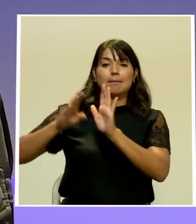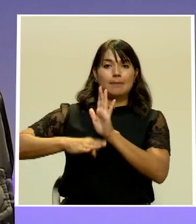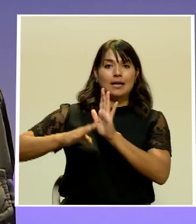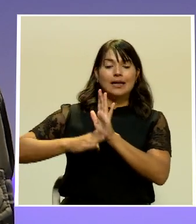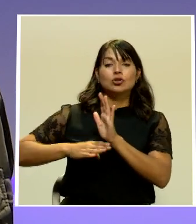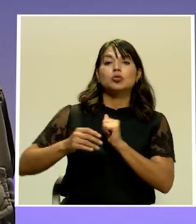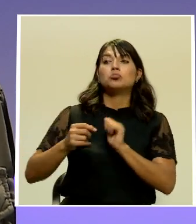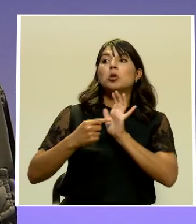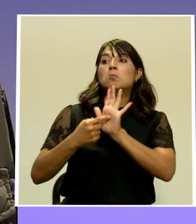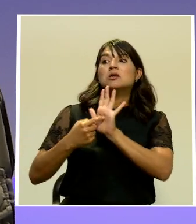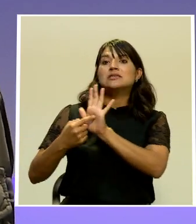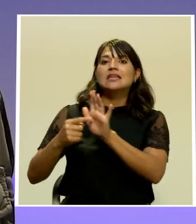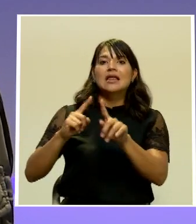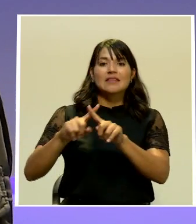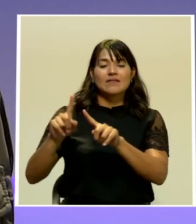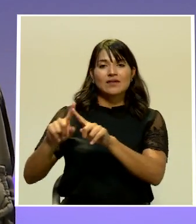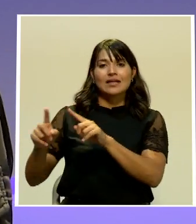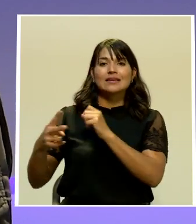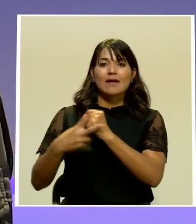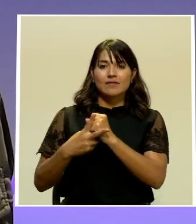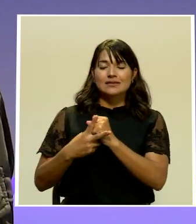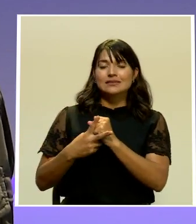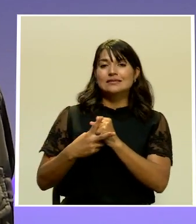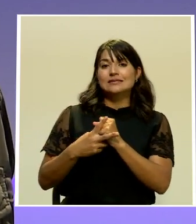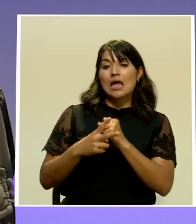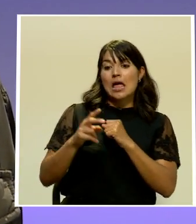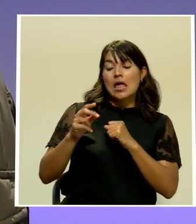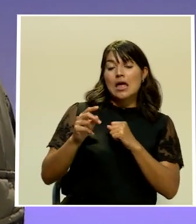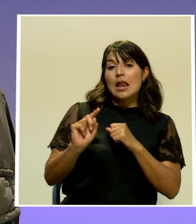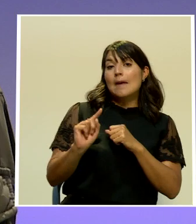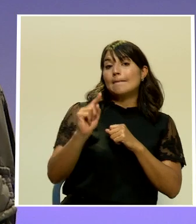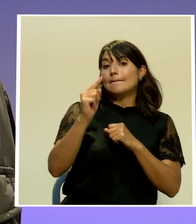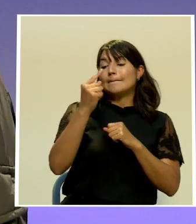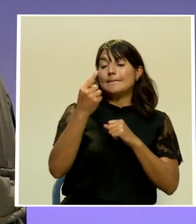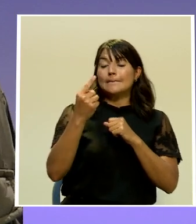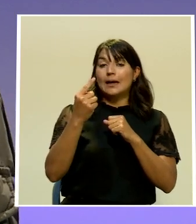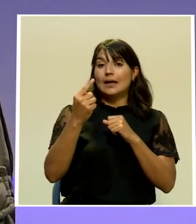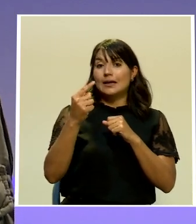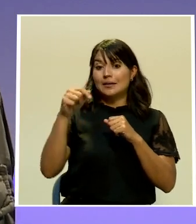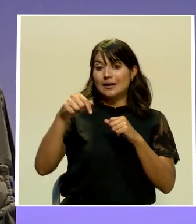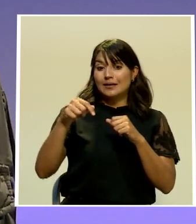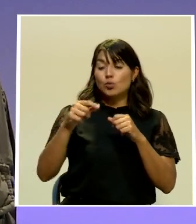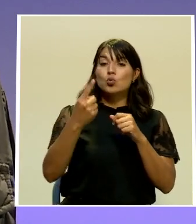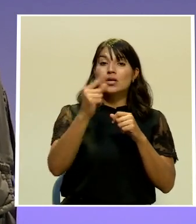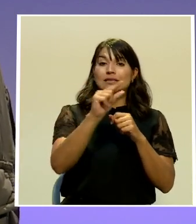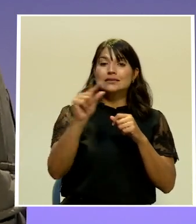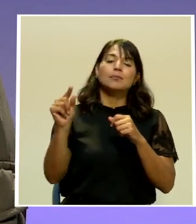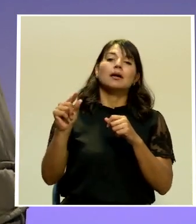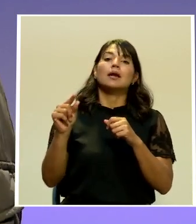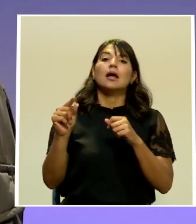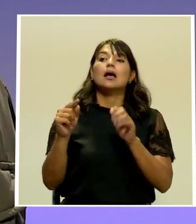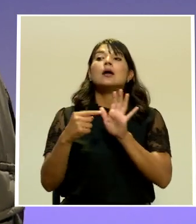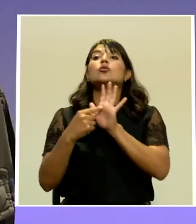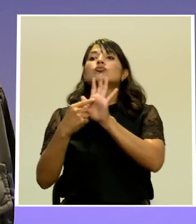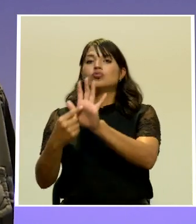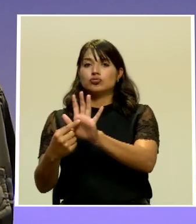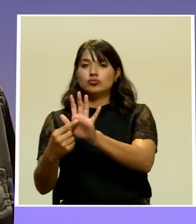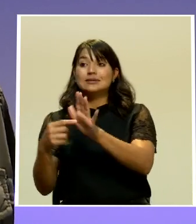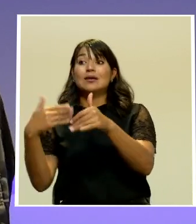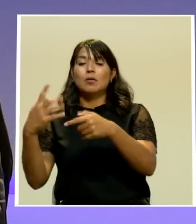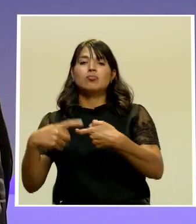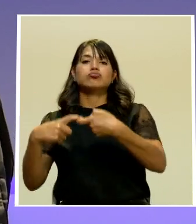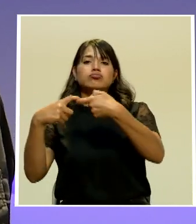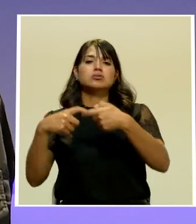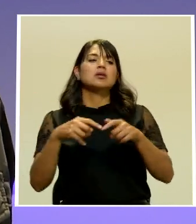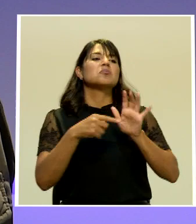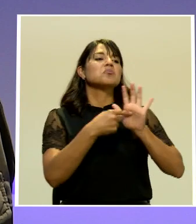Esa es la función ahorita que vamos a tener, una semanita, porque la idea es que también se pueda ir a ver a festivales y después regrese con más fuerza a estar